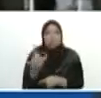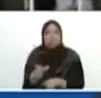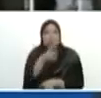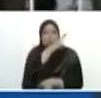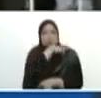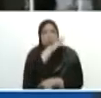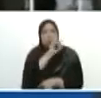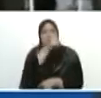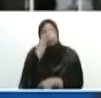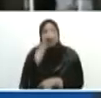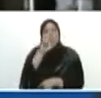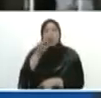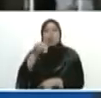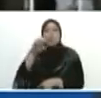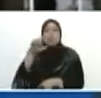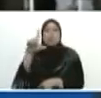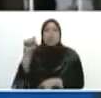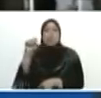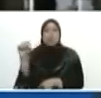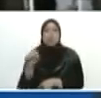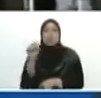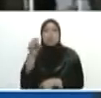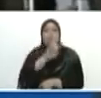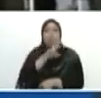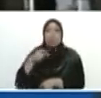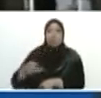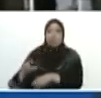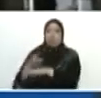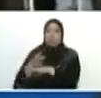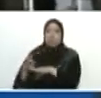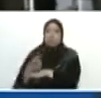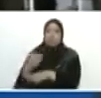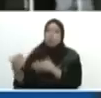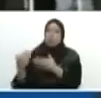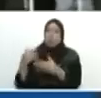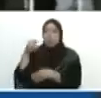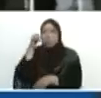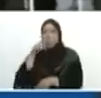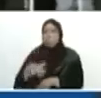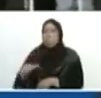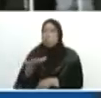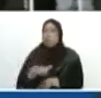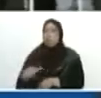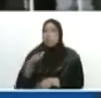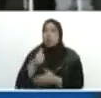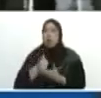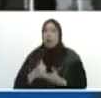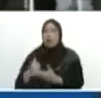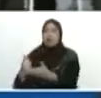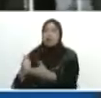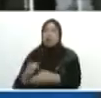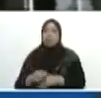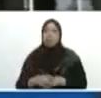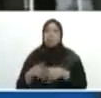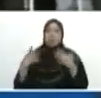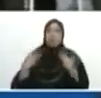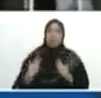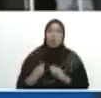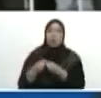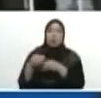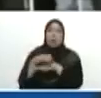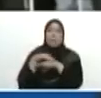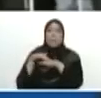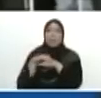general Néstor reveló el Torre vicepresidente de gobierno para servicios públicos junto al